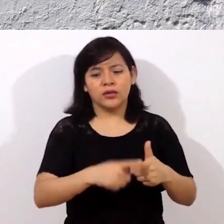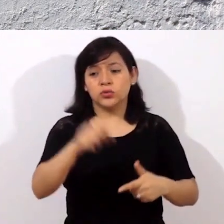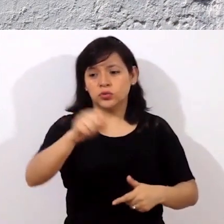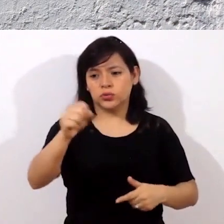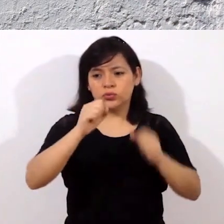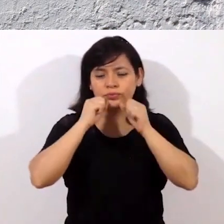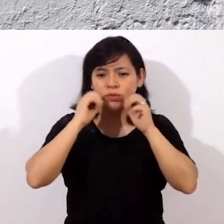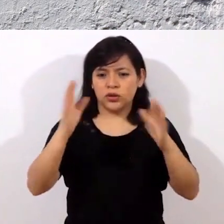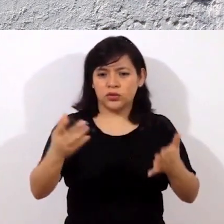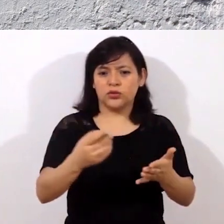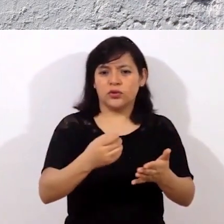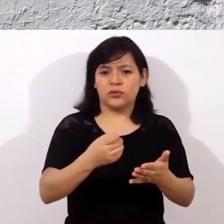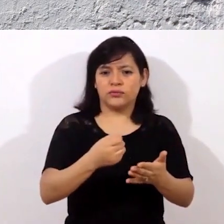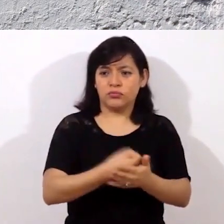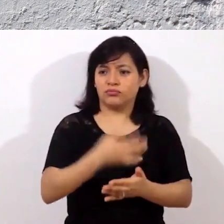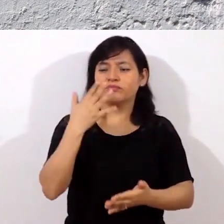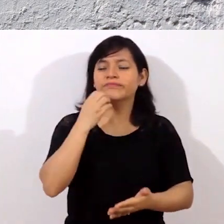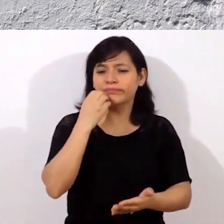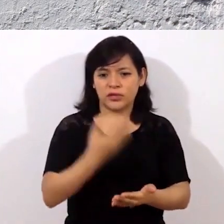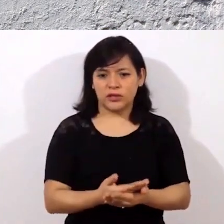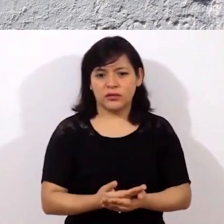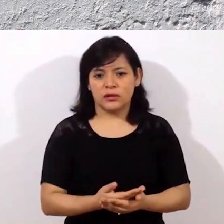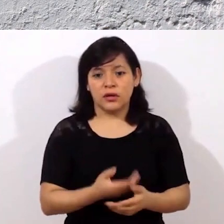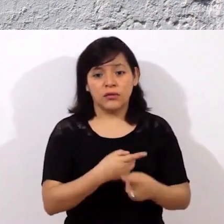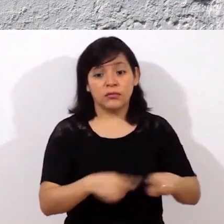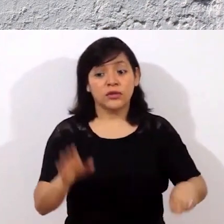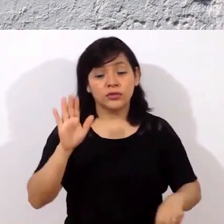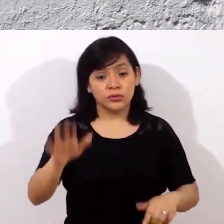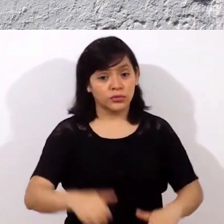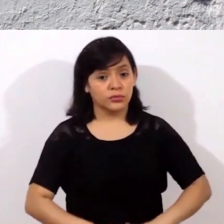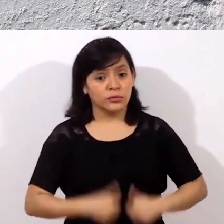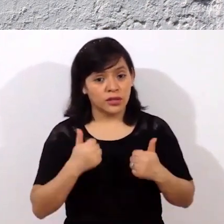cuando su vida y su actuar está muy lejos de los caminos de Dios.